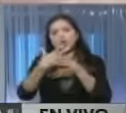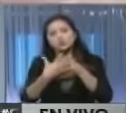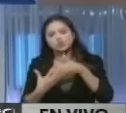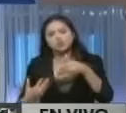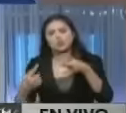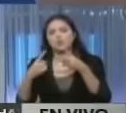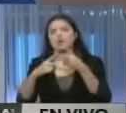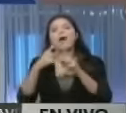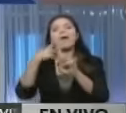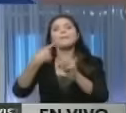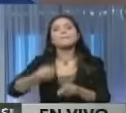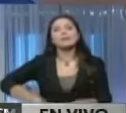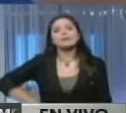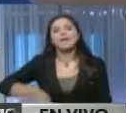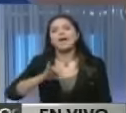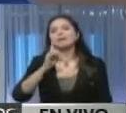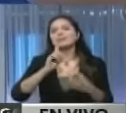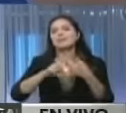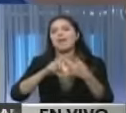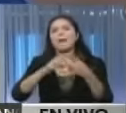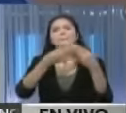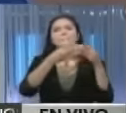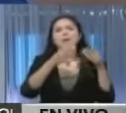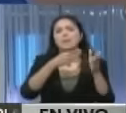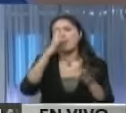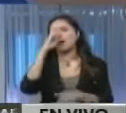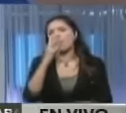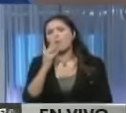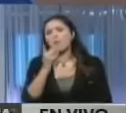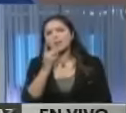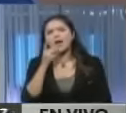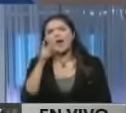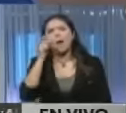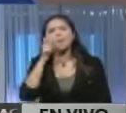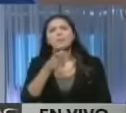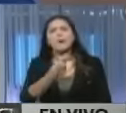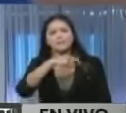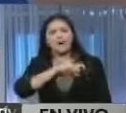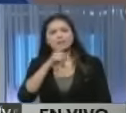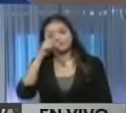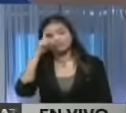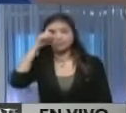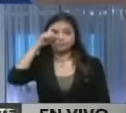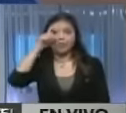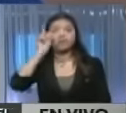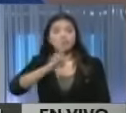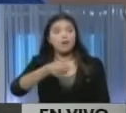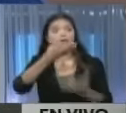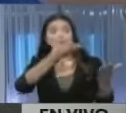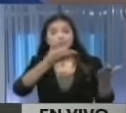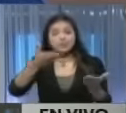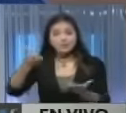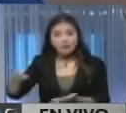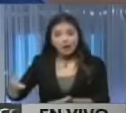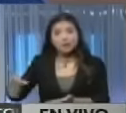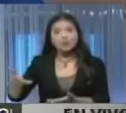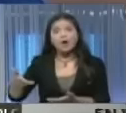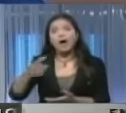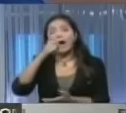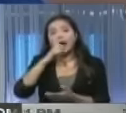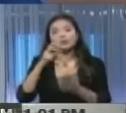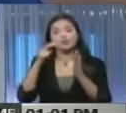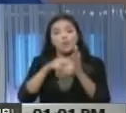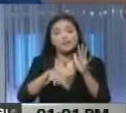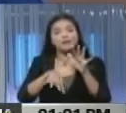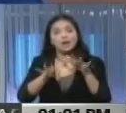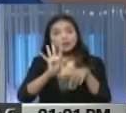los expresidentes Fernández, Torrijos y Zapatero, y ha también invitado al nuncio que ya en el año 2014